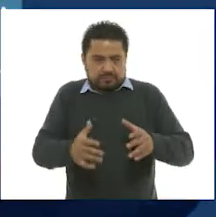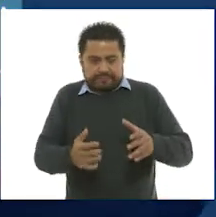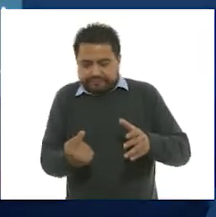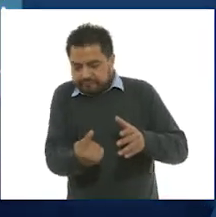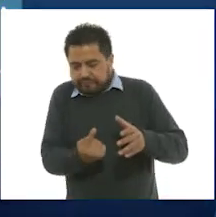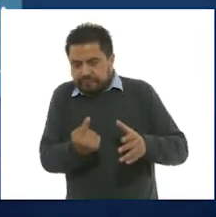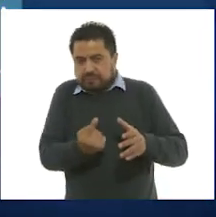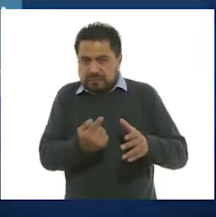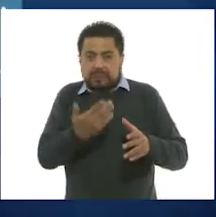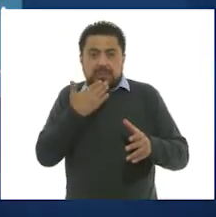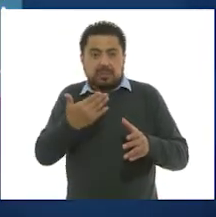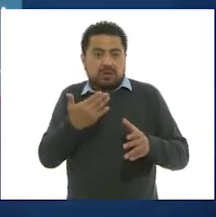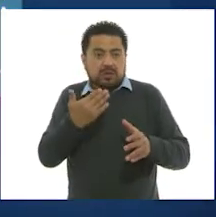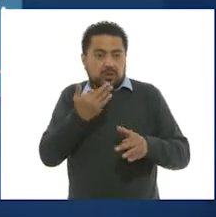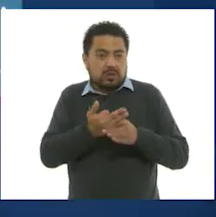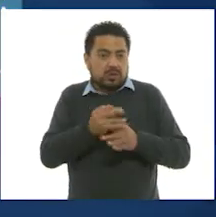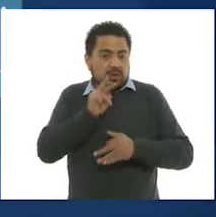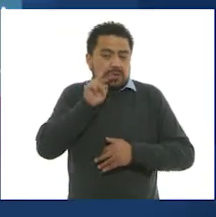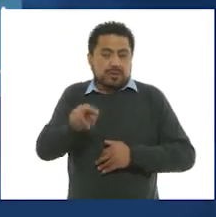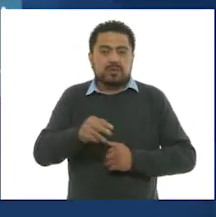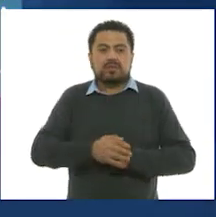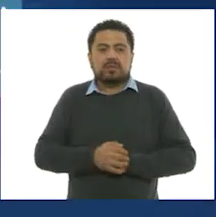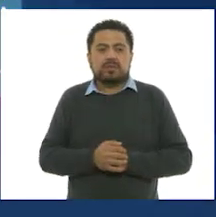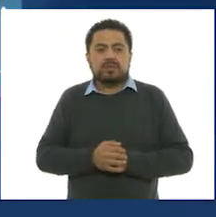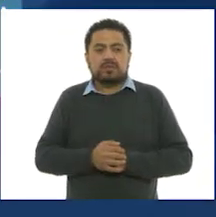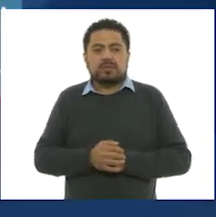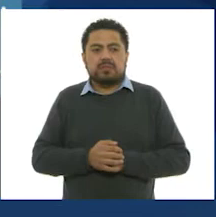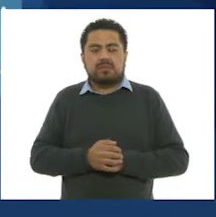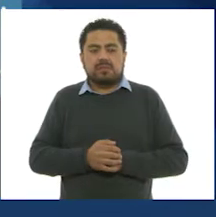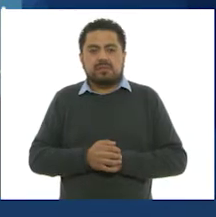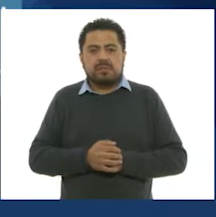Cuiden que no tenga semilla.